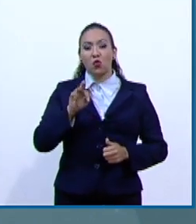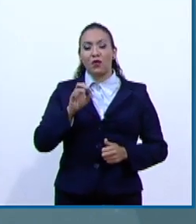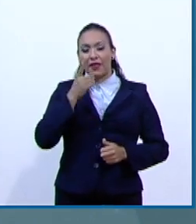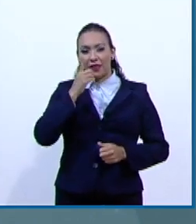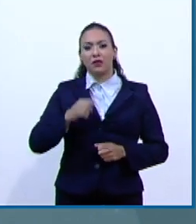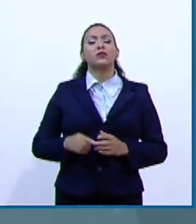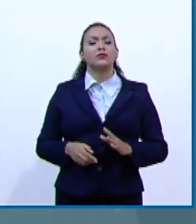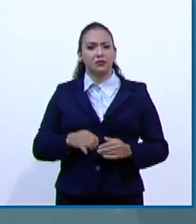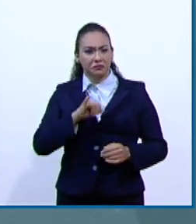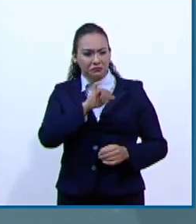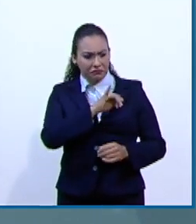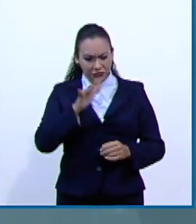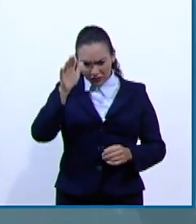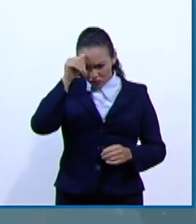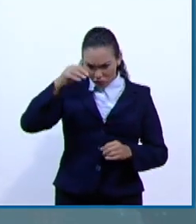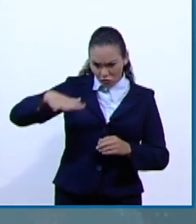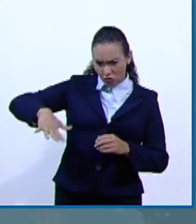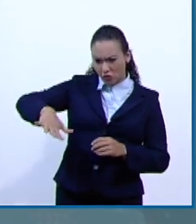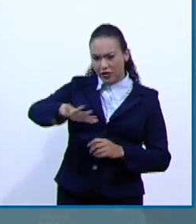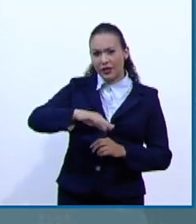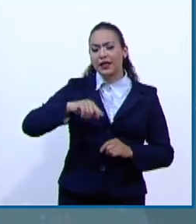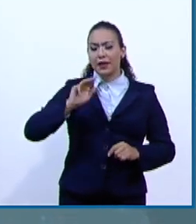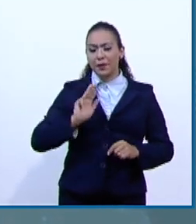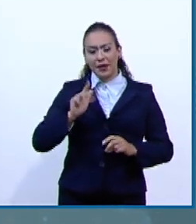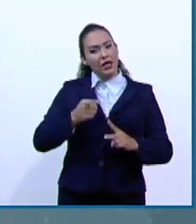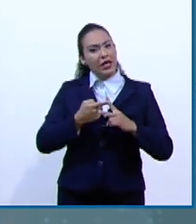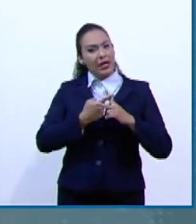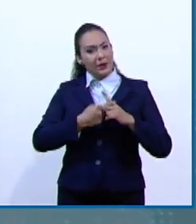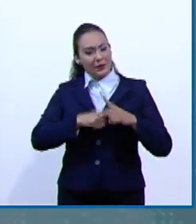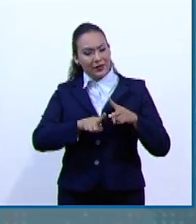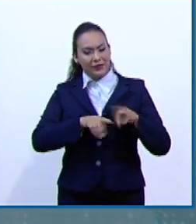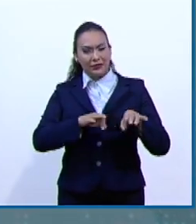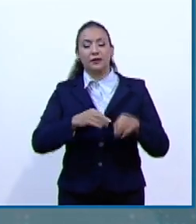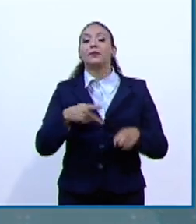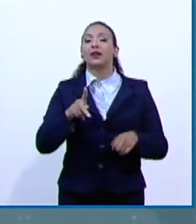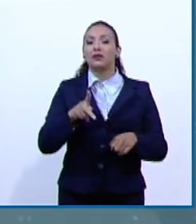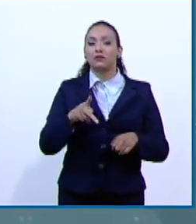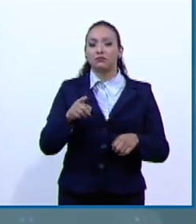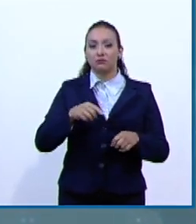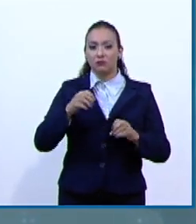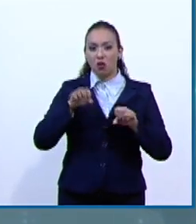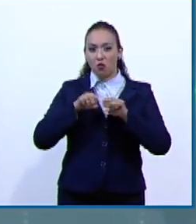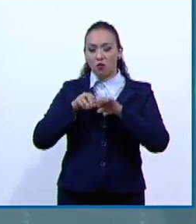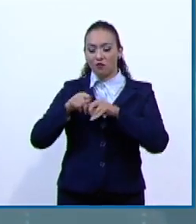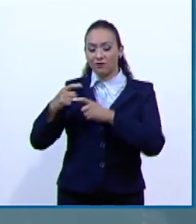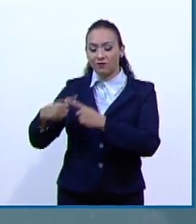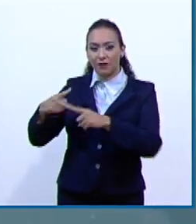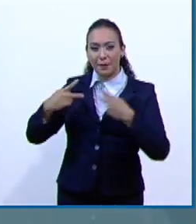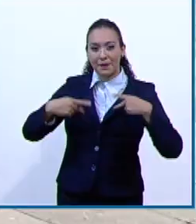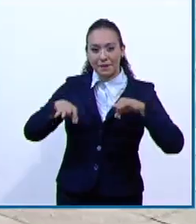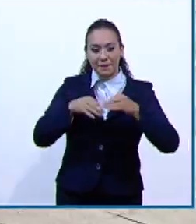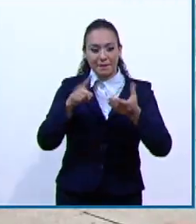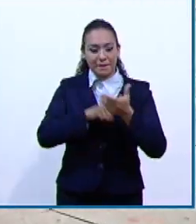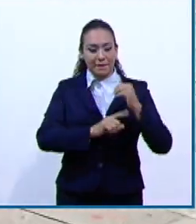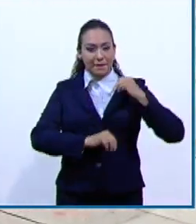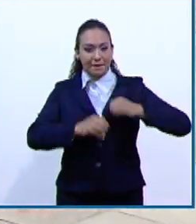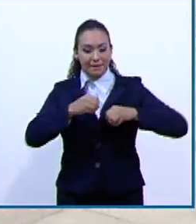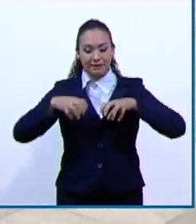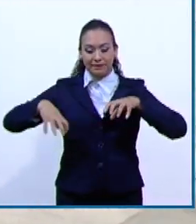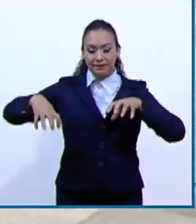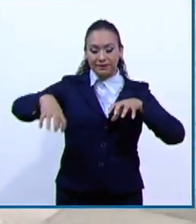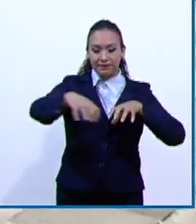en órganos jurisdiccionales federales a partir de este miércoles, trabajadores de los distintos edificios del Poder Judicial en la capital del